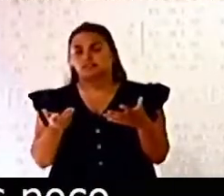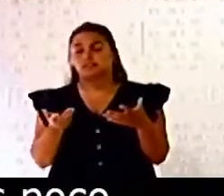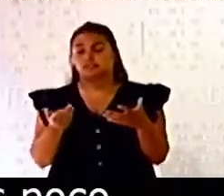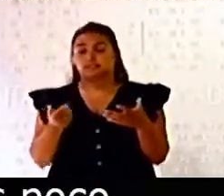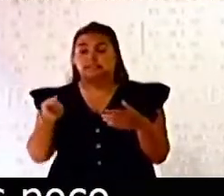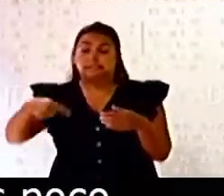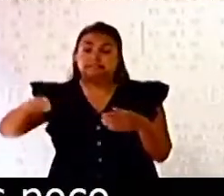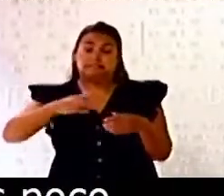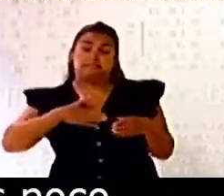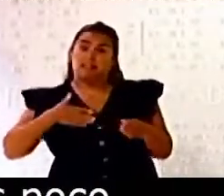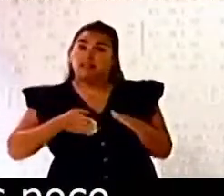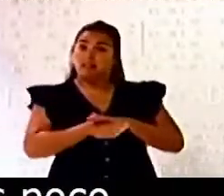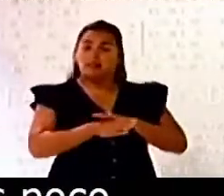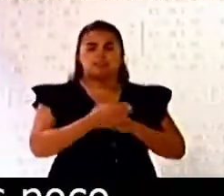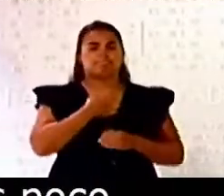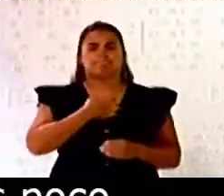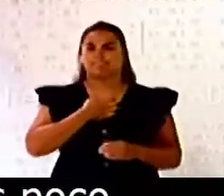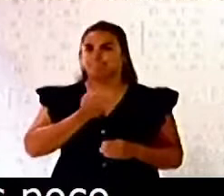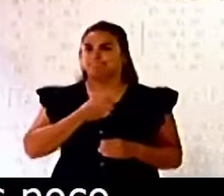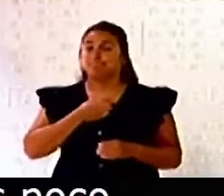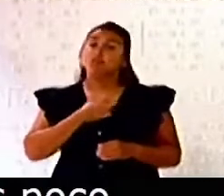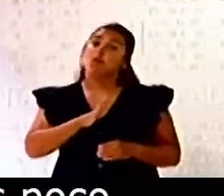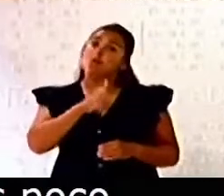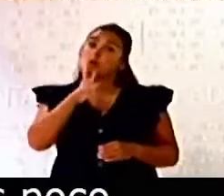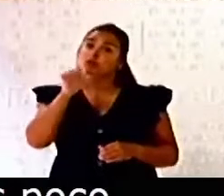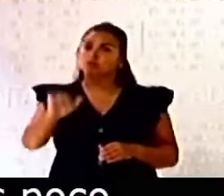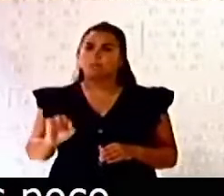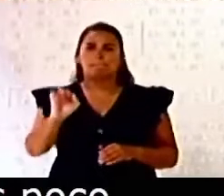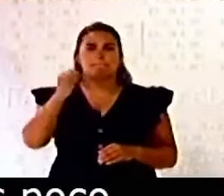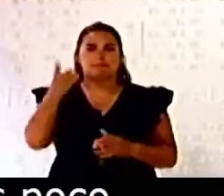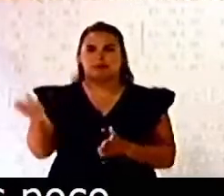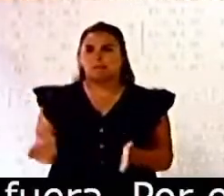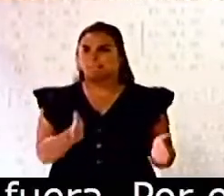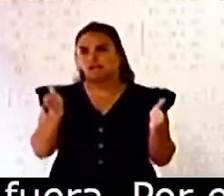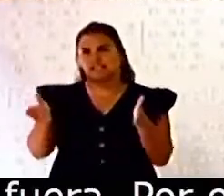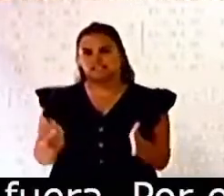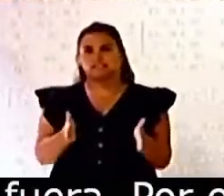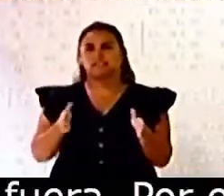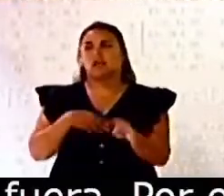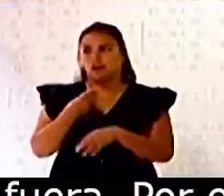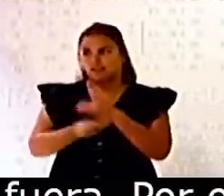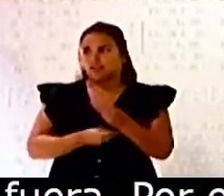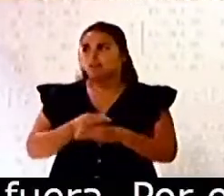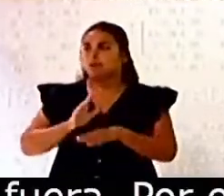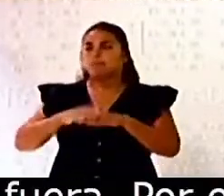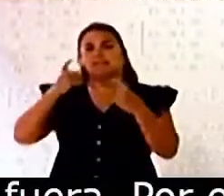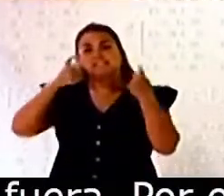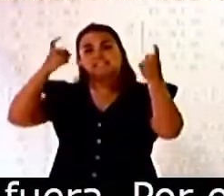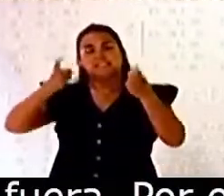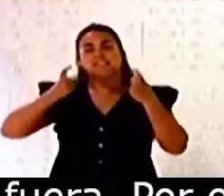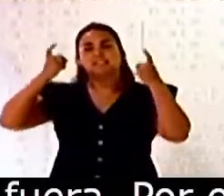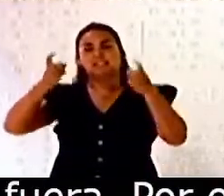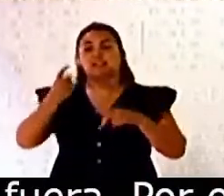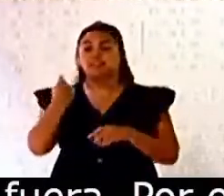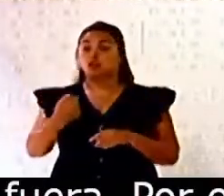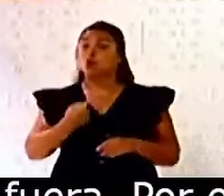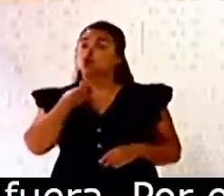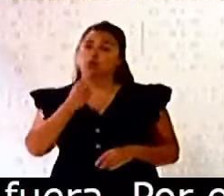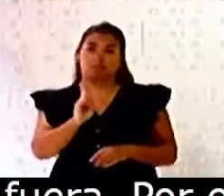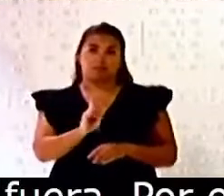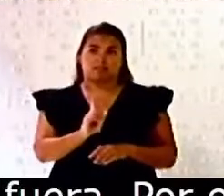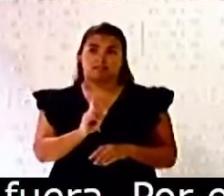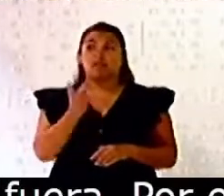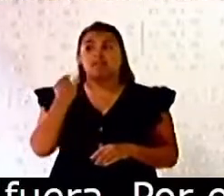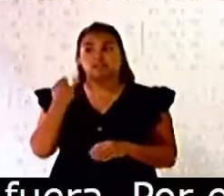optar se quedaran fuera. Por eso esta es hoy la primera parte de intentar no perder ese dinero y que ese